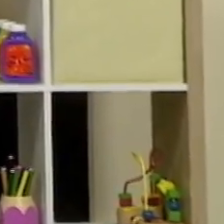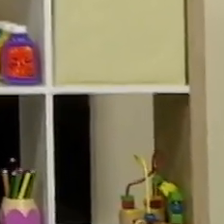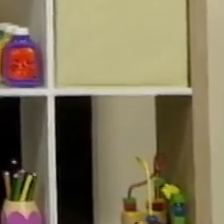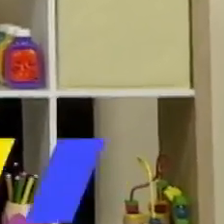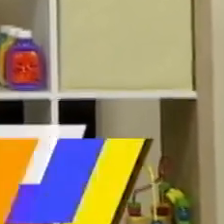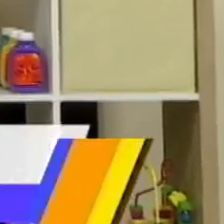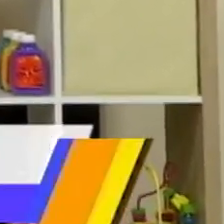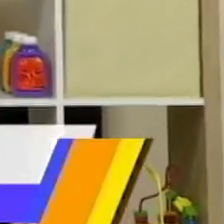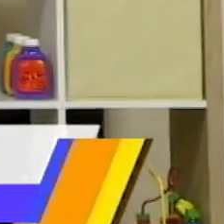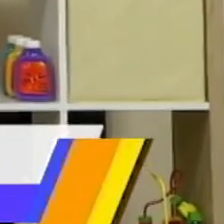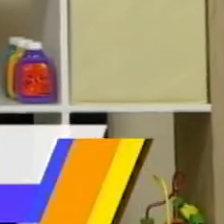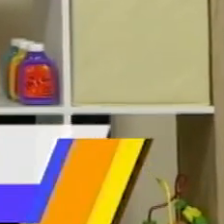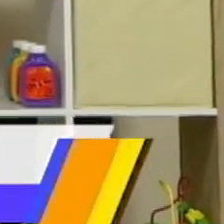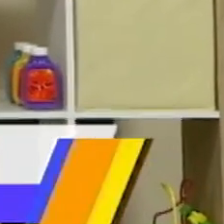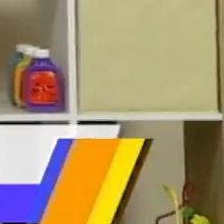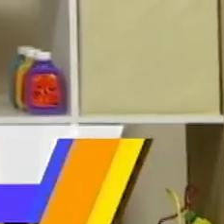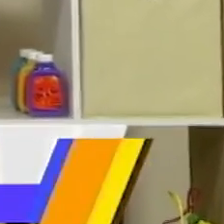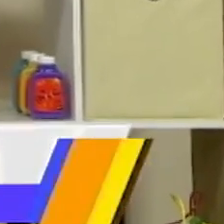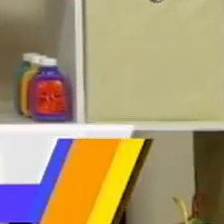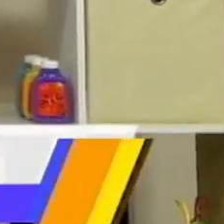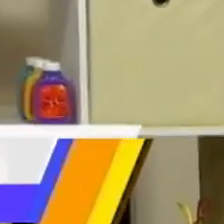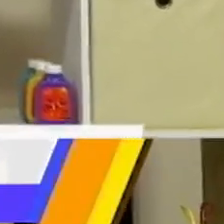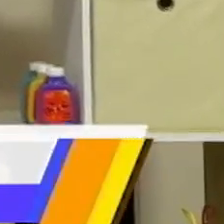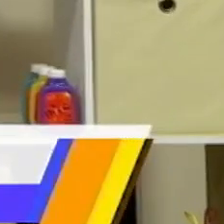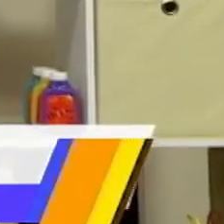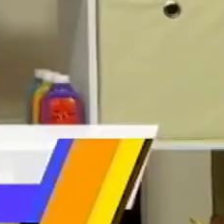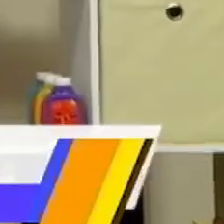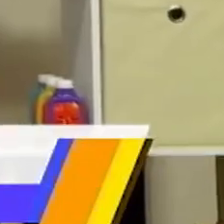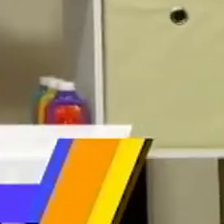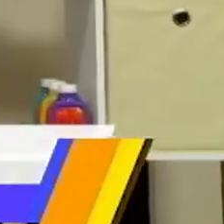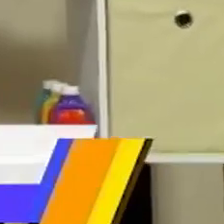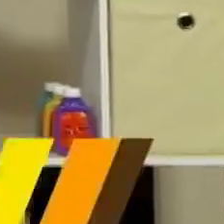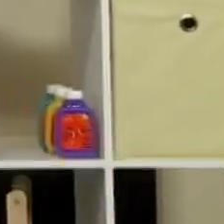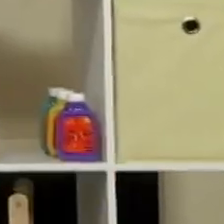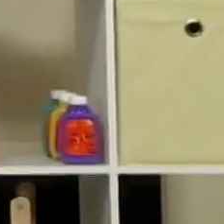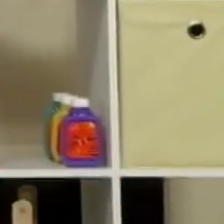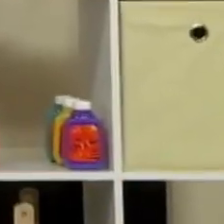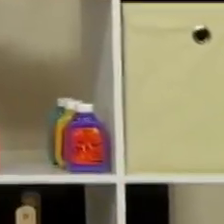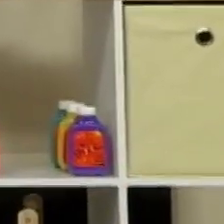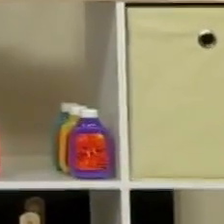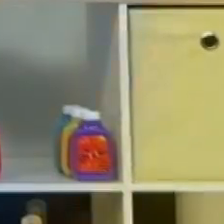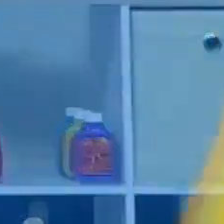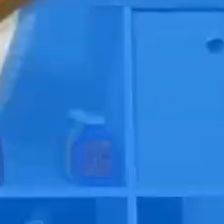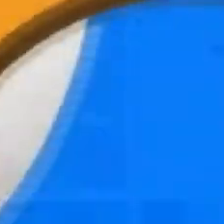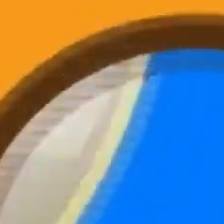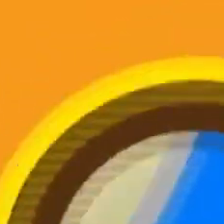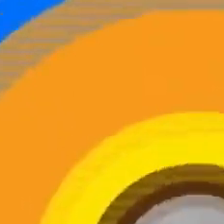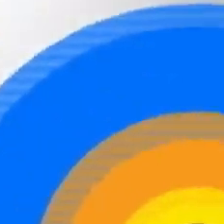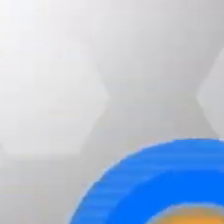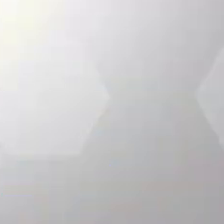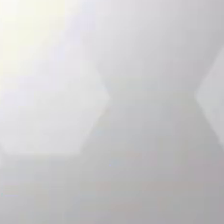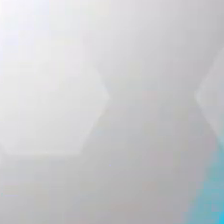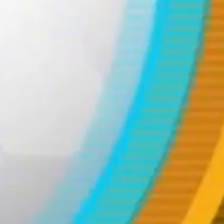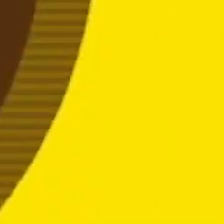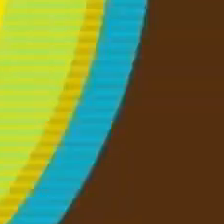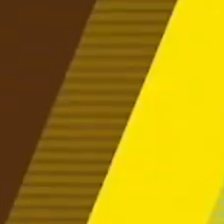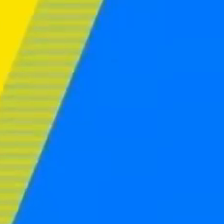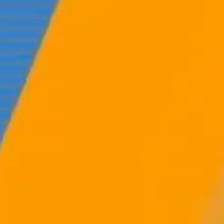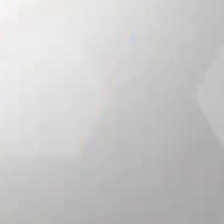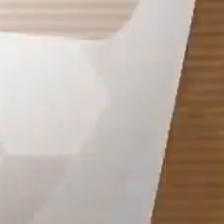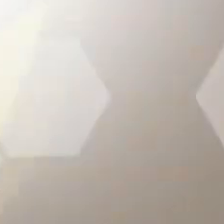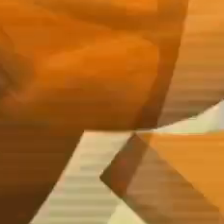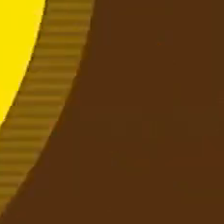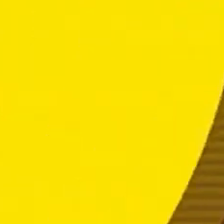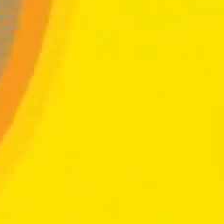87511313, para que continúen aprendiendo en casa con nosotros en Café Nacional. Un pueblo en marcha pero sin